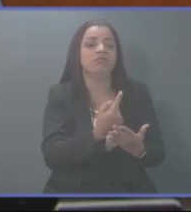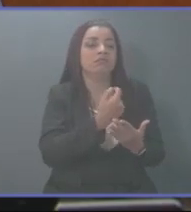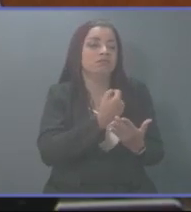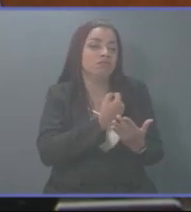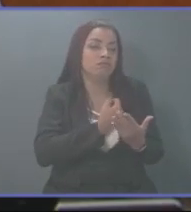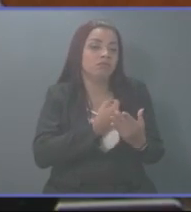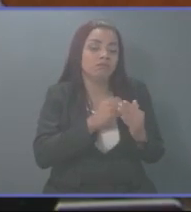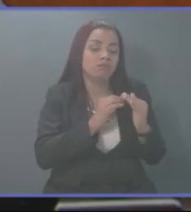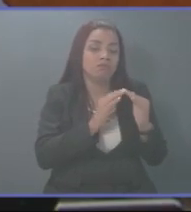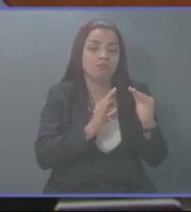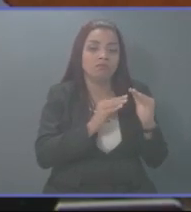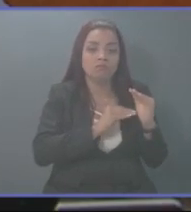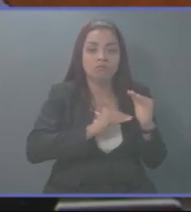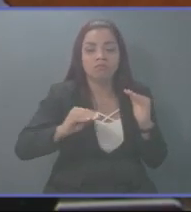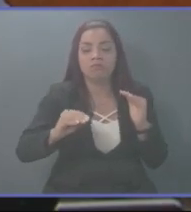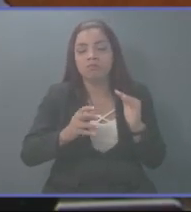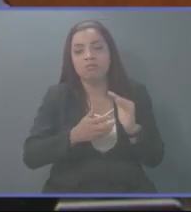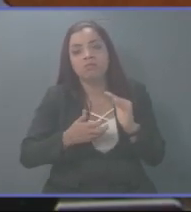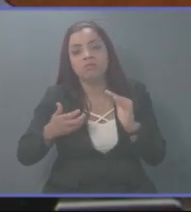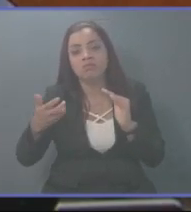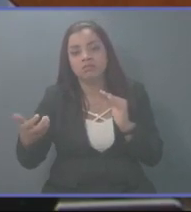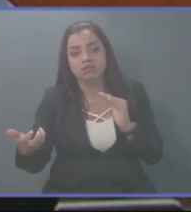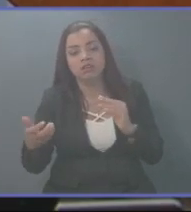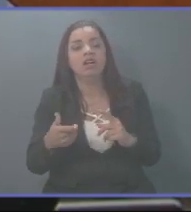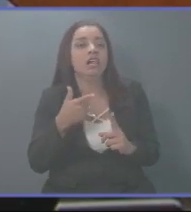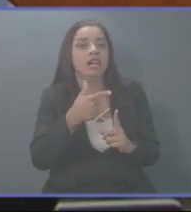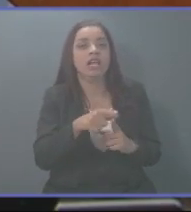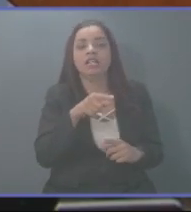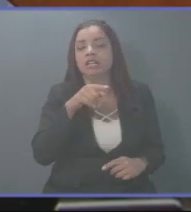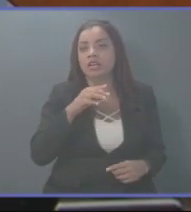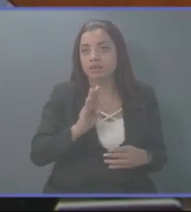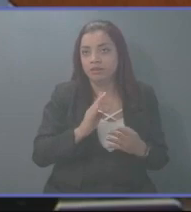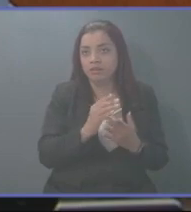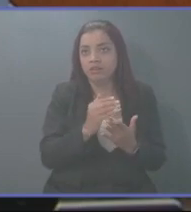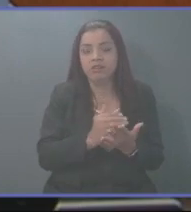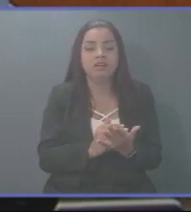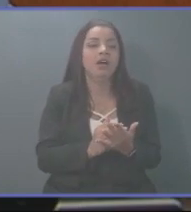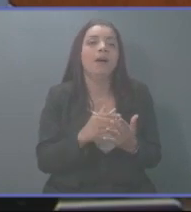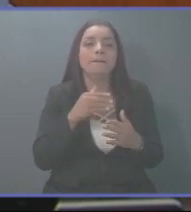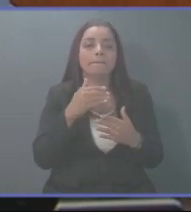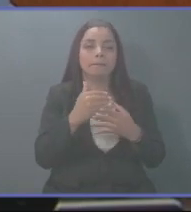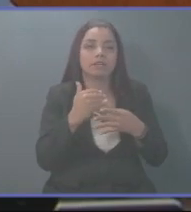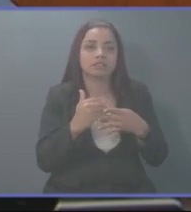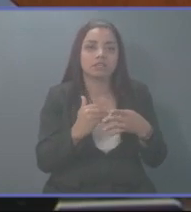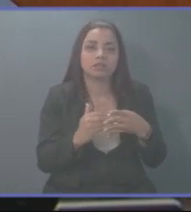desplazamiento. D. Principio de no regresividad.